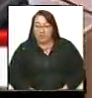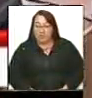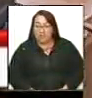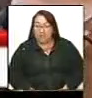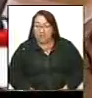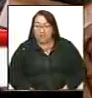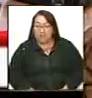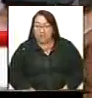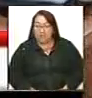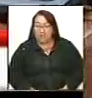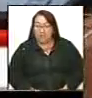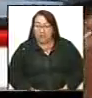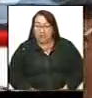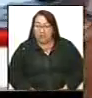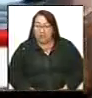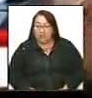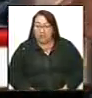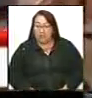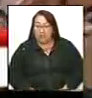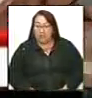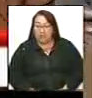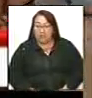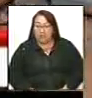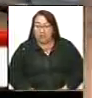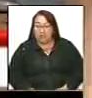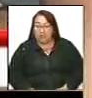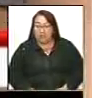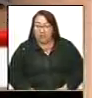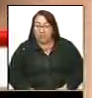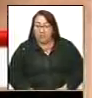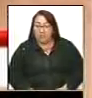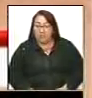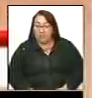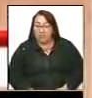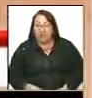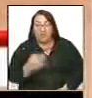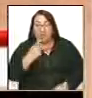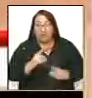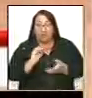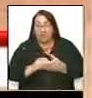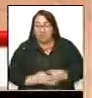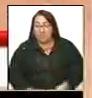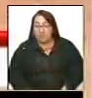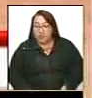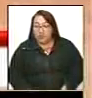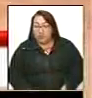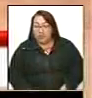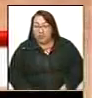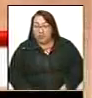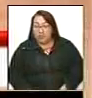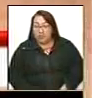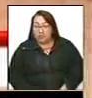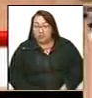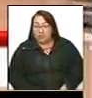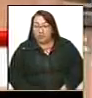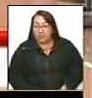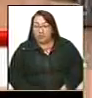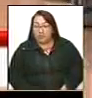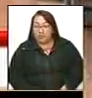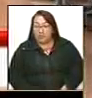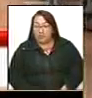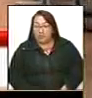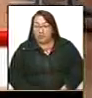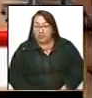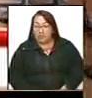muchas gracias y alguna intervención de alguien bueno me gustaría invitar